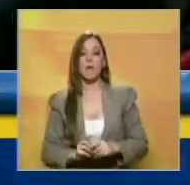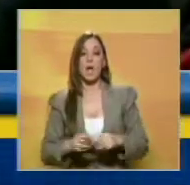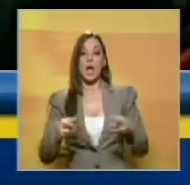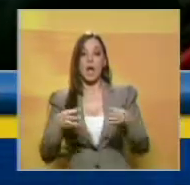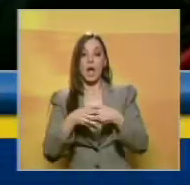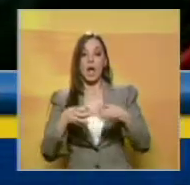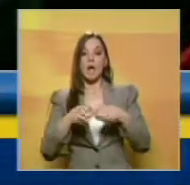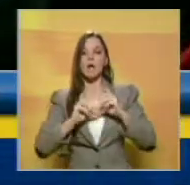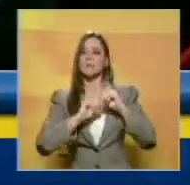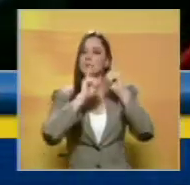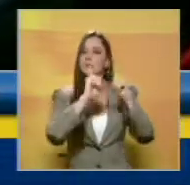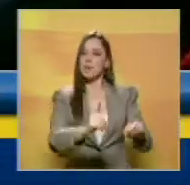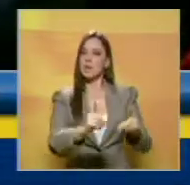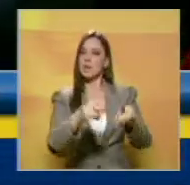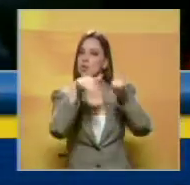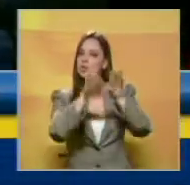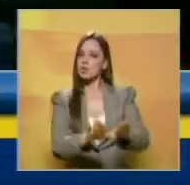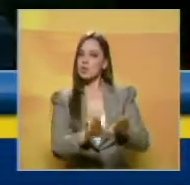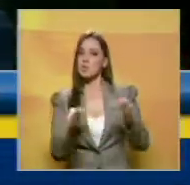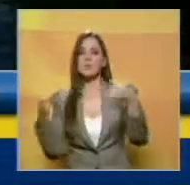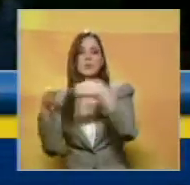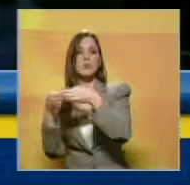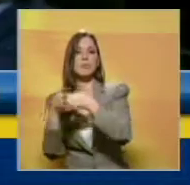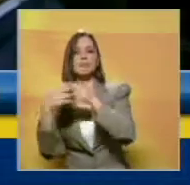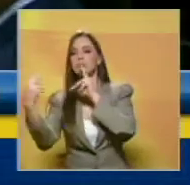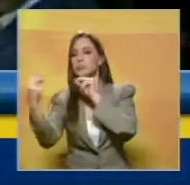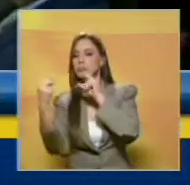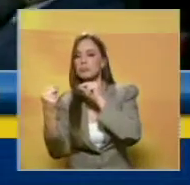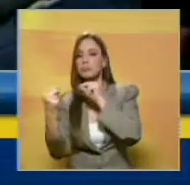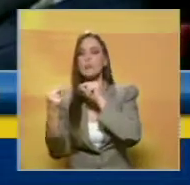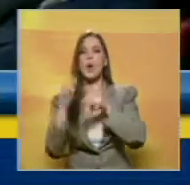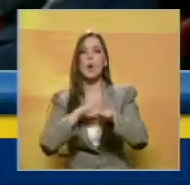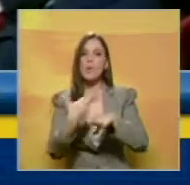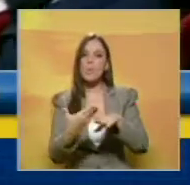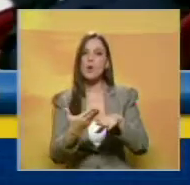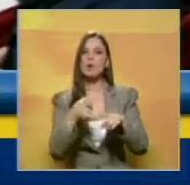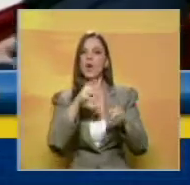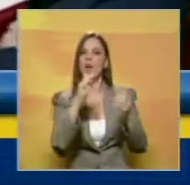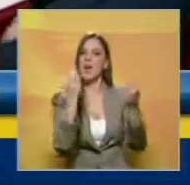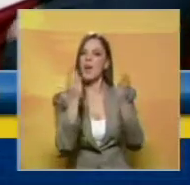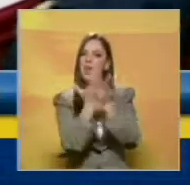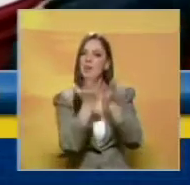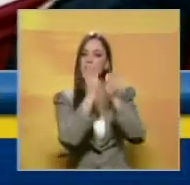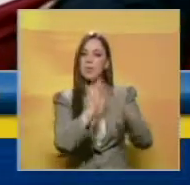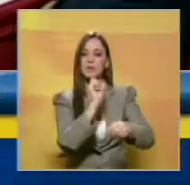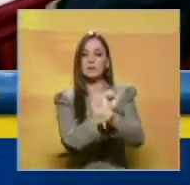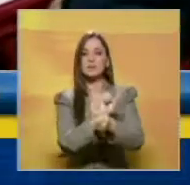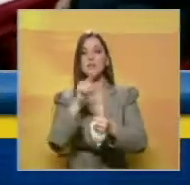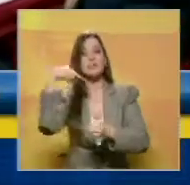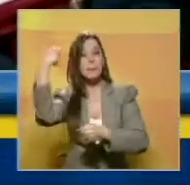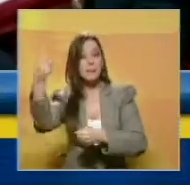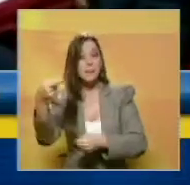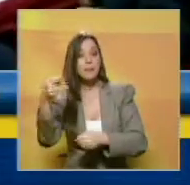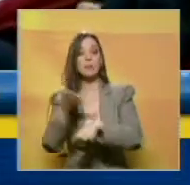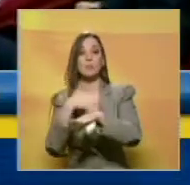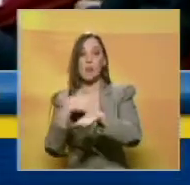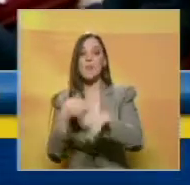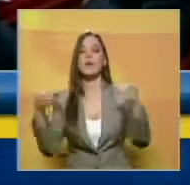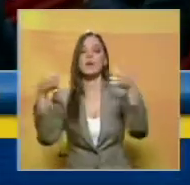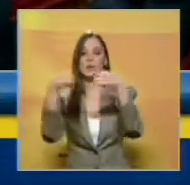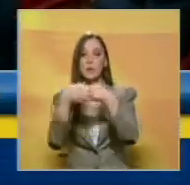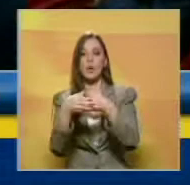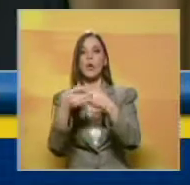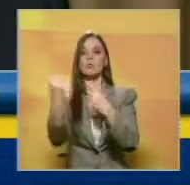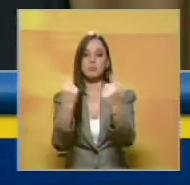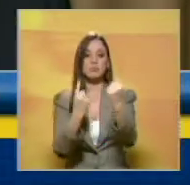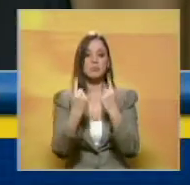acciones del gobierno en contra de los estudiantes. Se espera que la cuarta reunión para el proceso de diálogo se realice el próximo jueves con la presencia de los